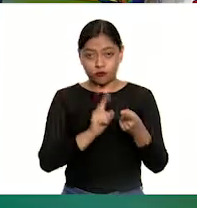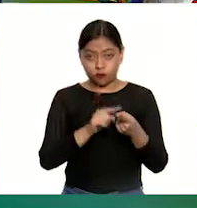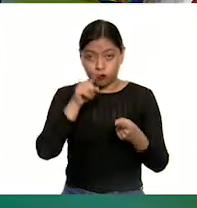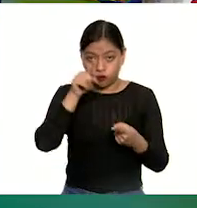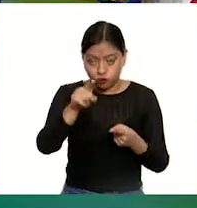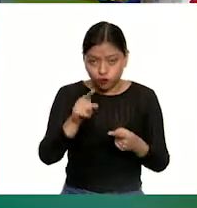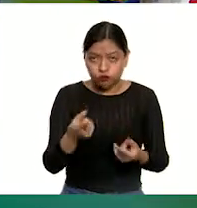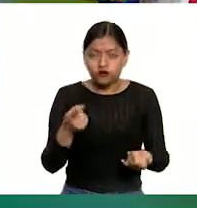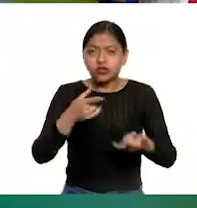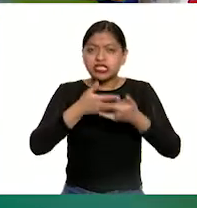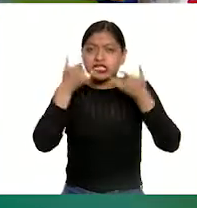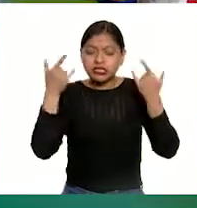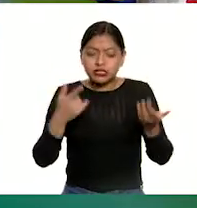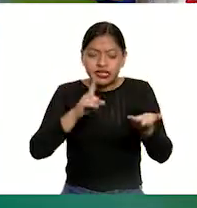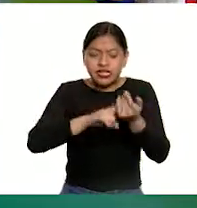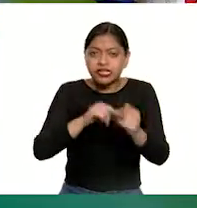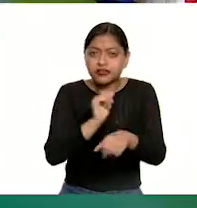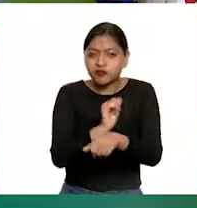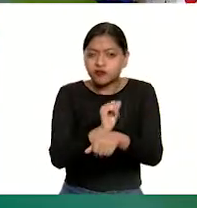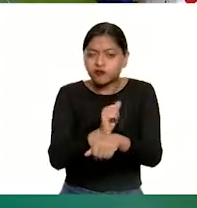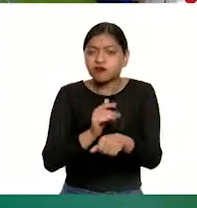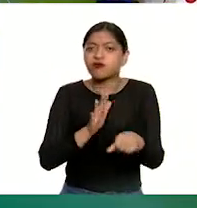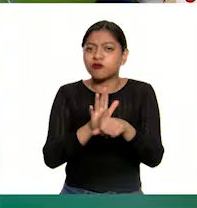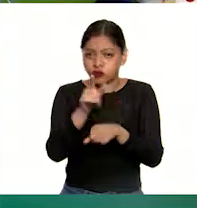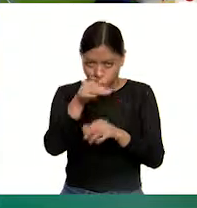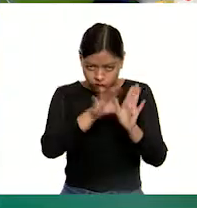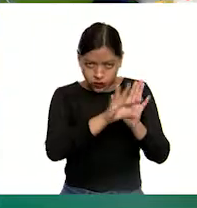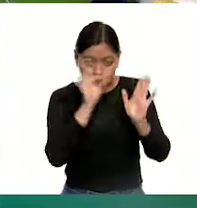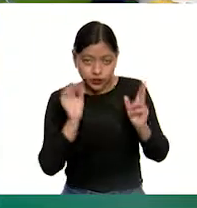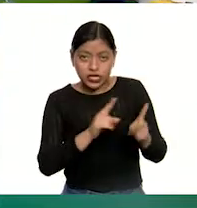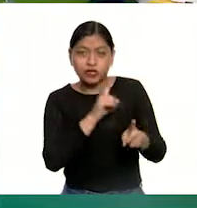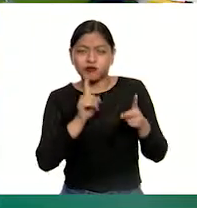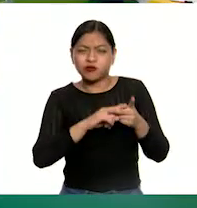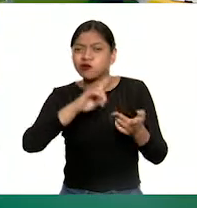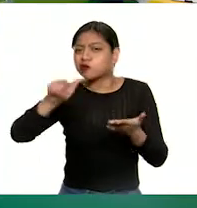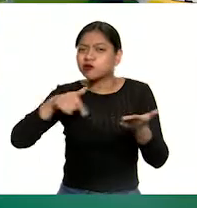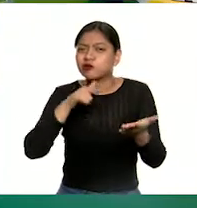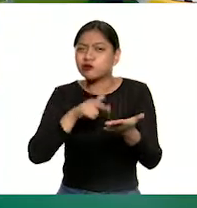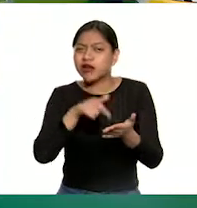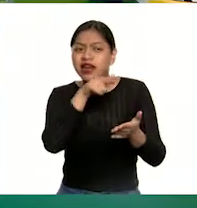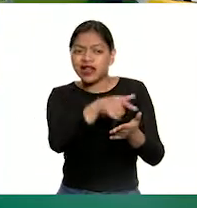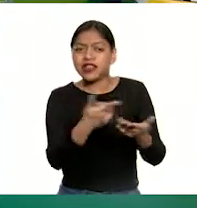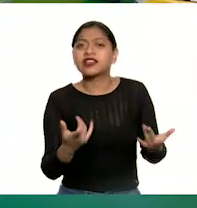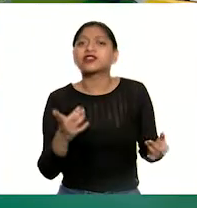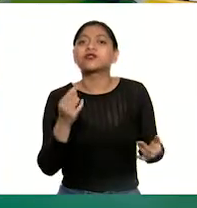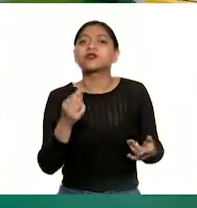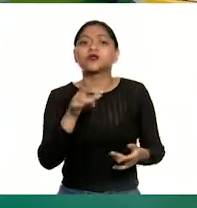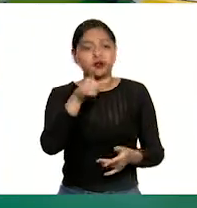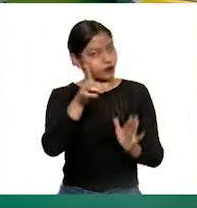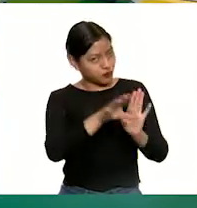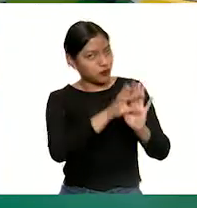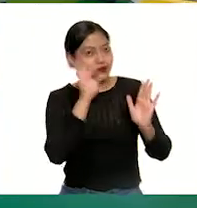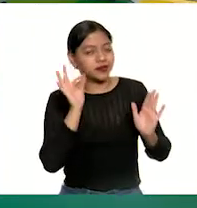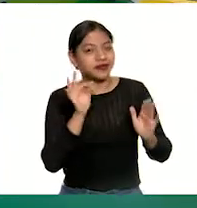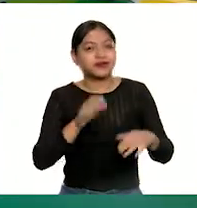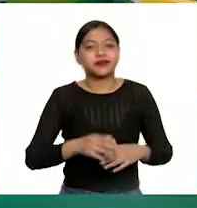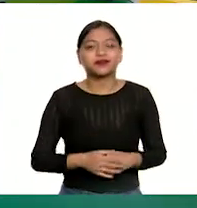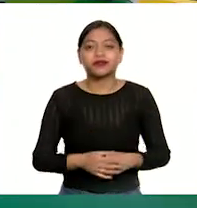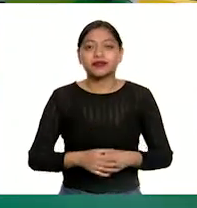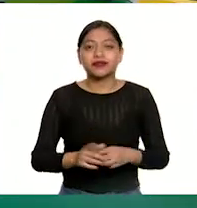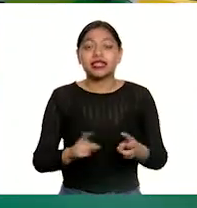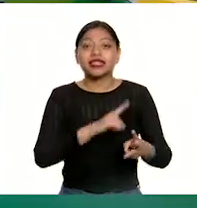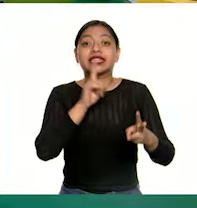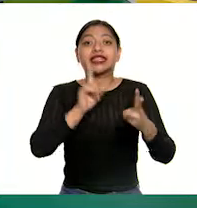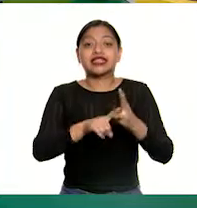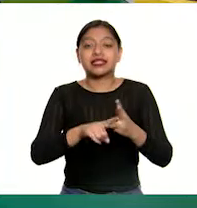a nuestro personaje. Sí. Número 2, elegir el lugar o el escenario donde se va a desenvolver toda la historia.